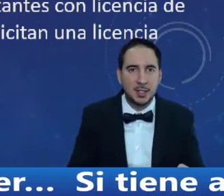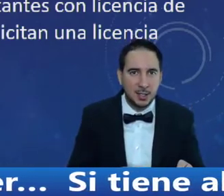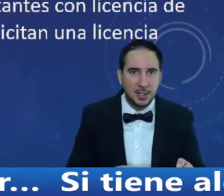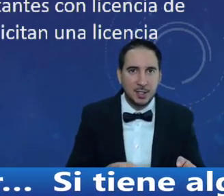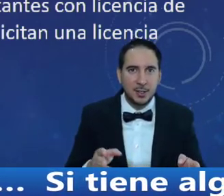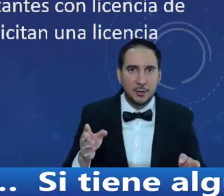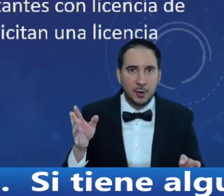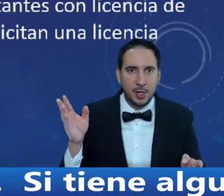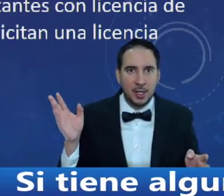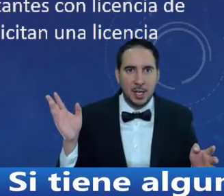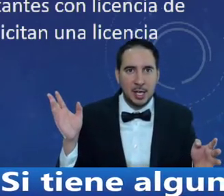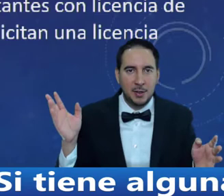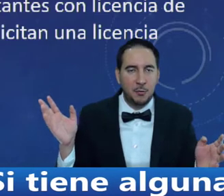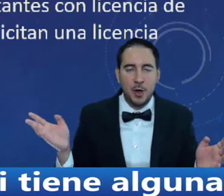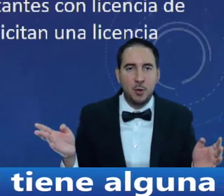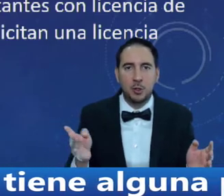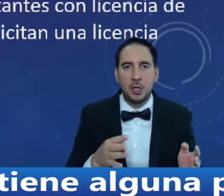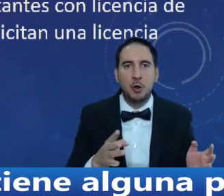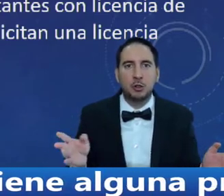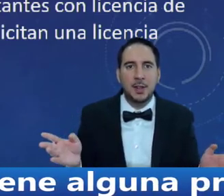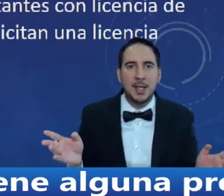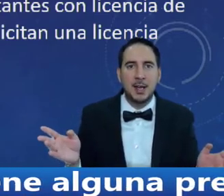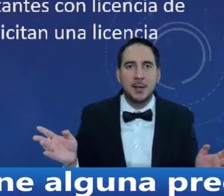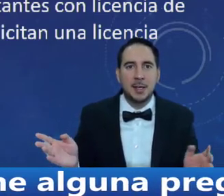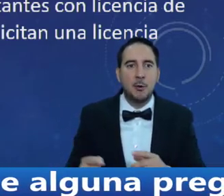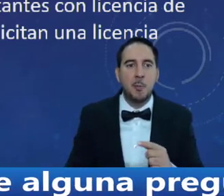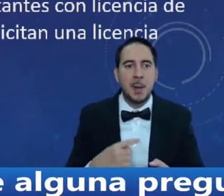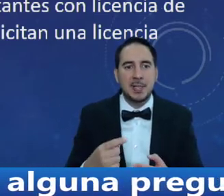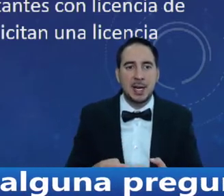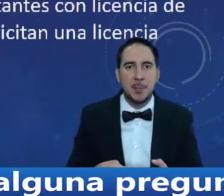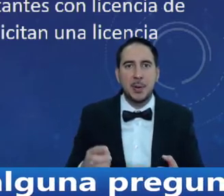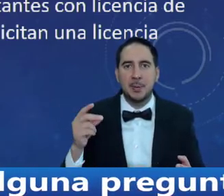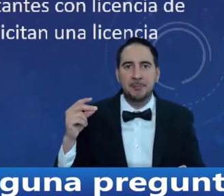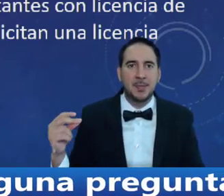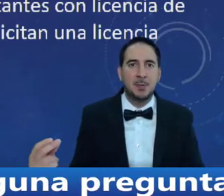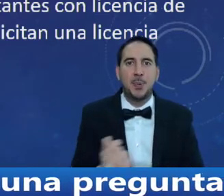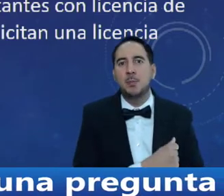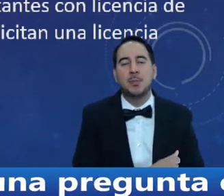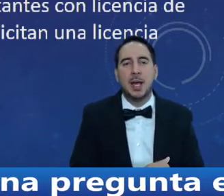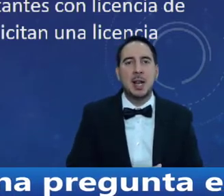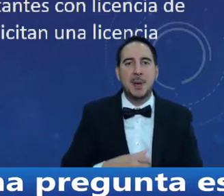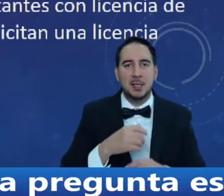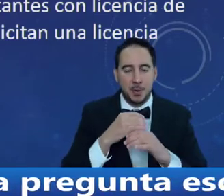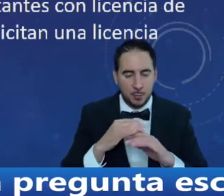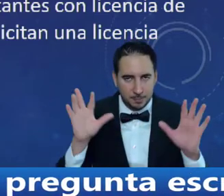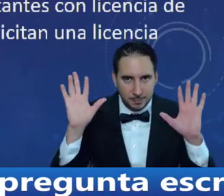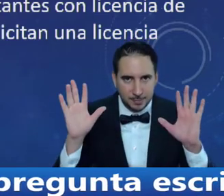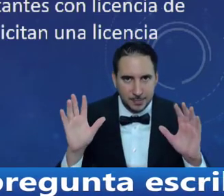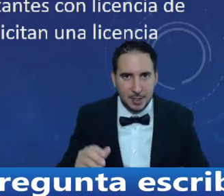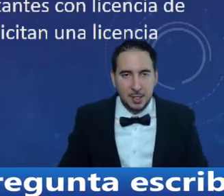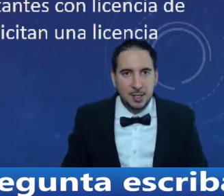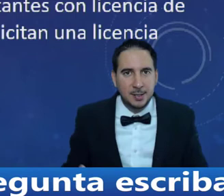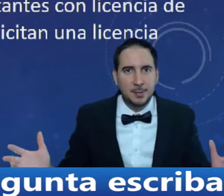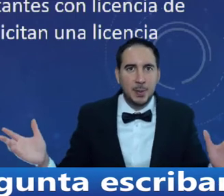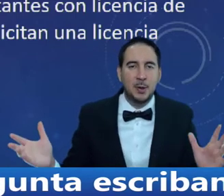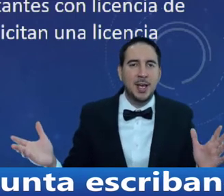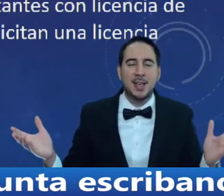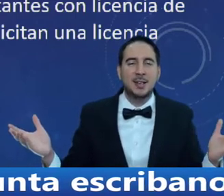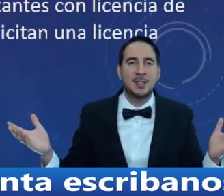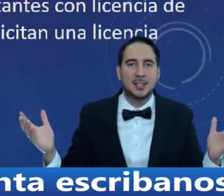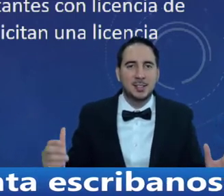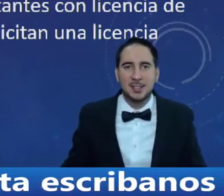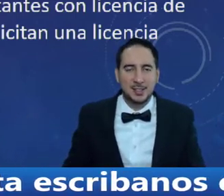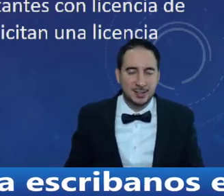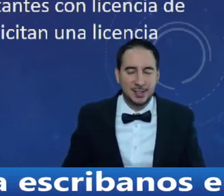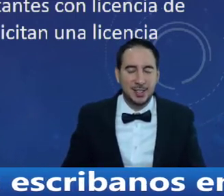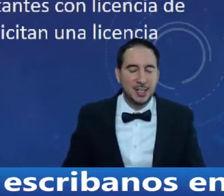lunes, fue una cuestión de dos, tres días, que volví a pasar la prueba. Y pum, ahí la pasé, es